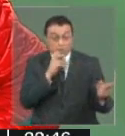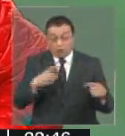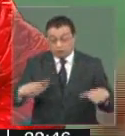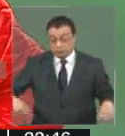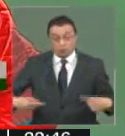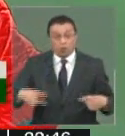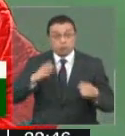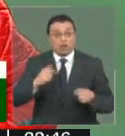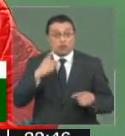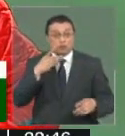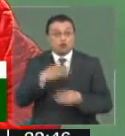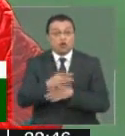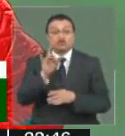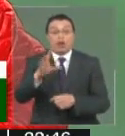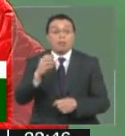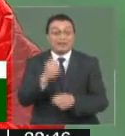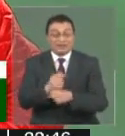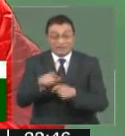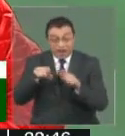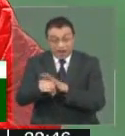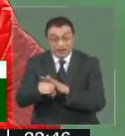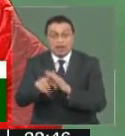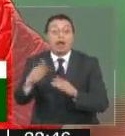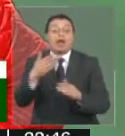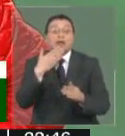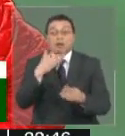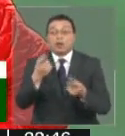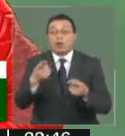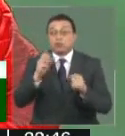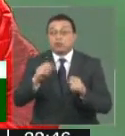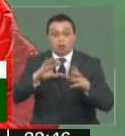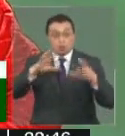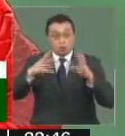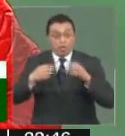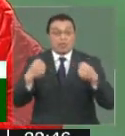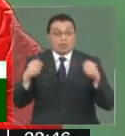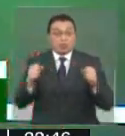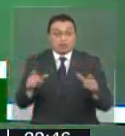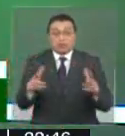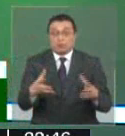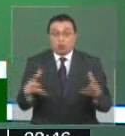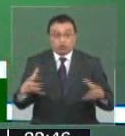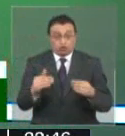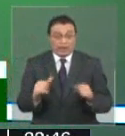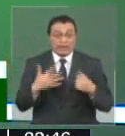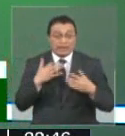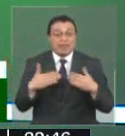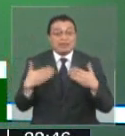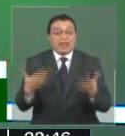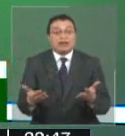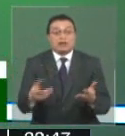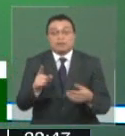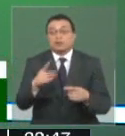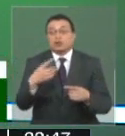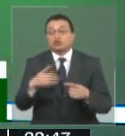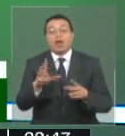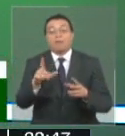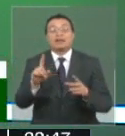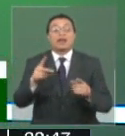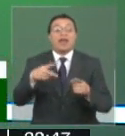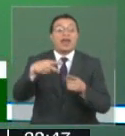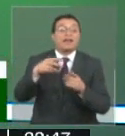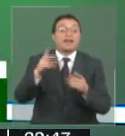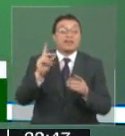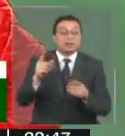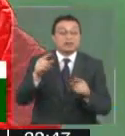no solamente trabaja en un centro de esquí, sino que efectivamente es un tremendo deportista y tiene muchísimo que entregar, no solamente en herramientas de discapacidad, sino